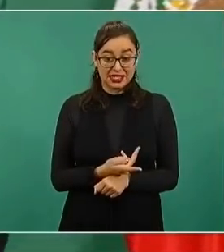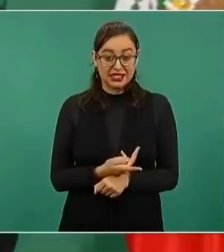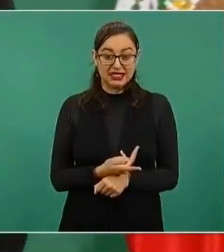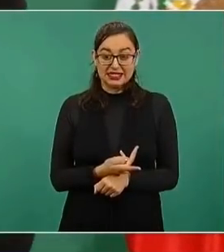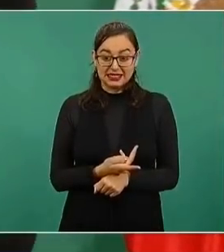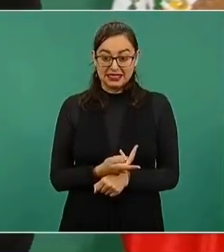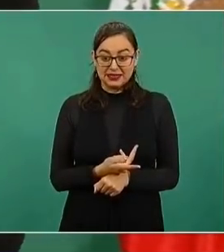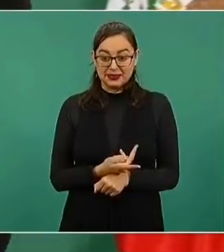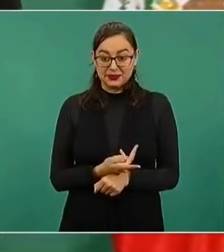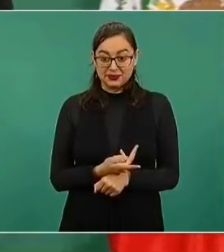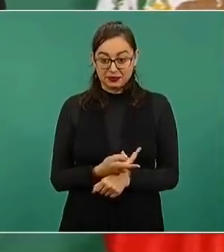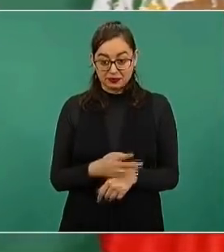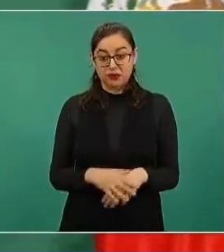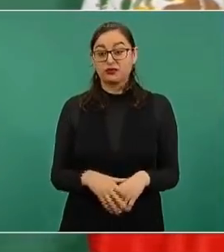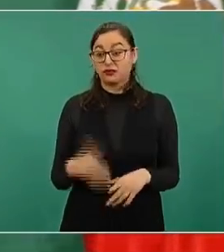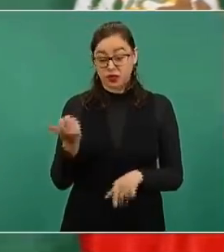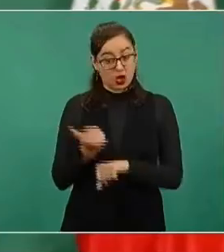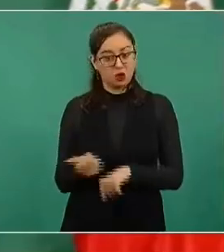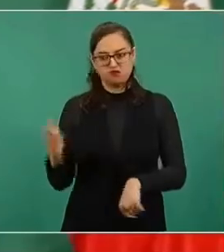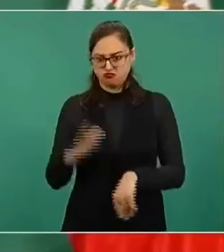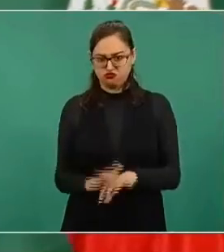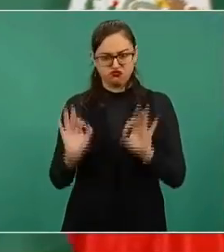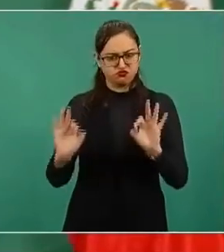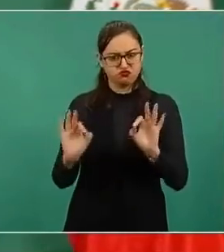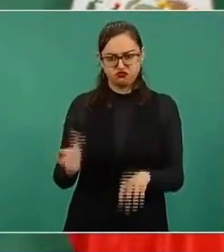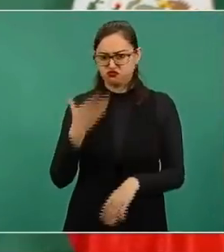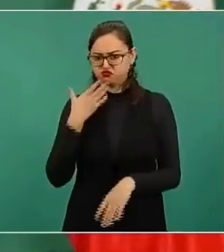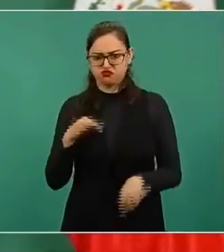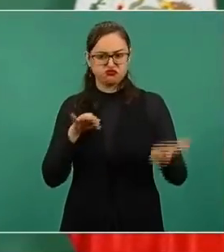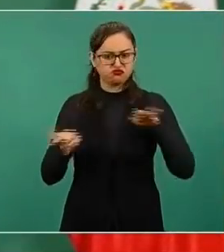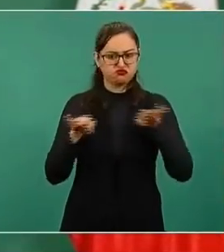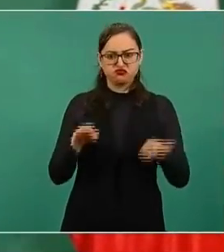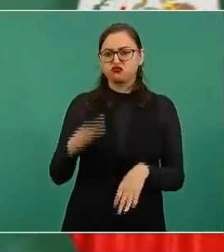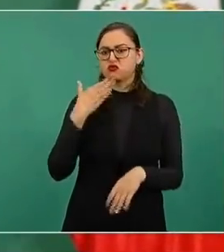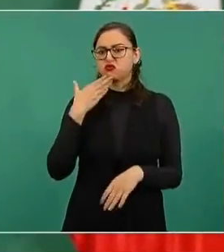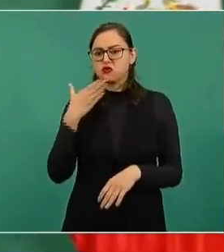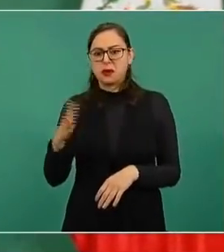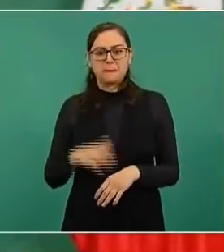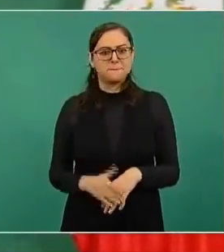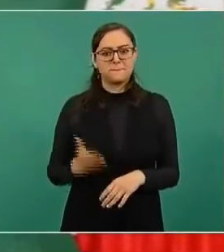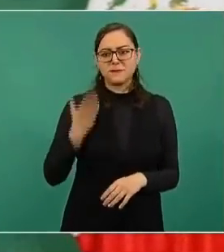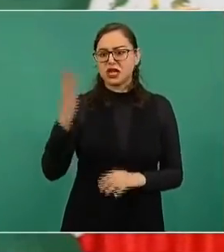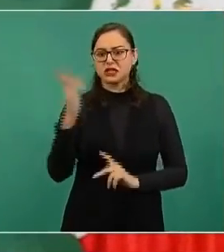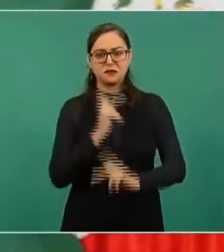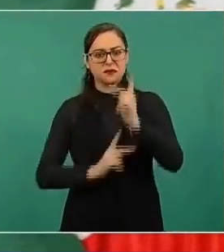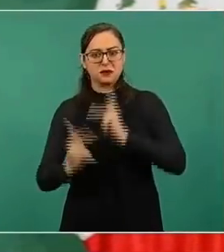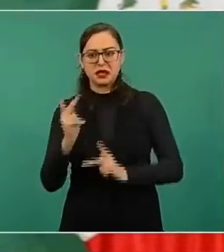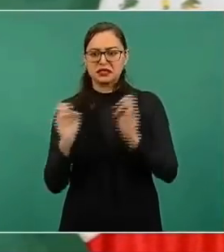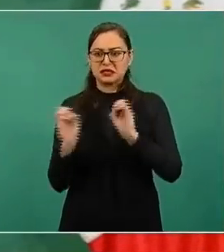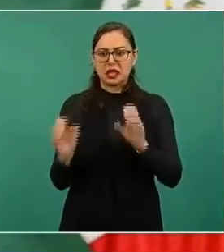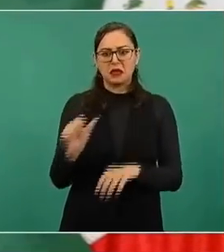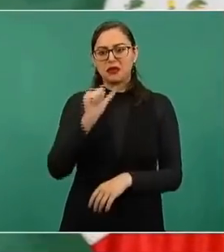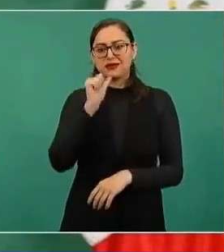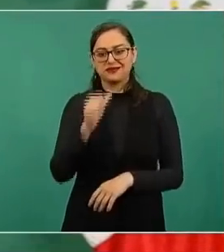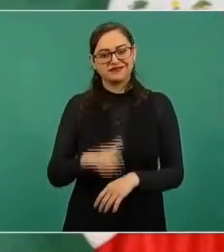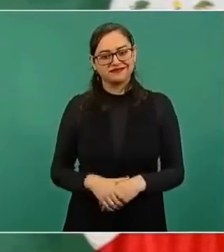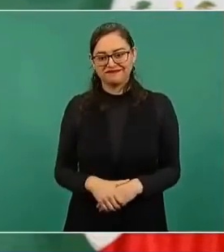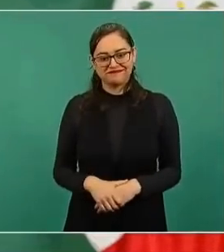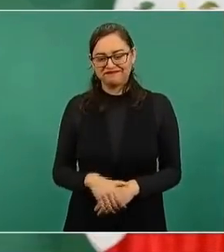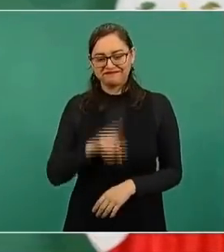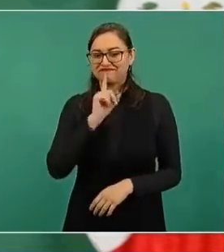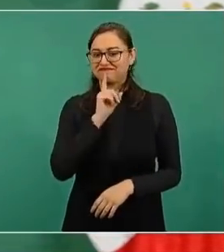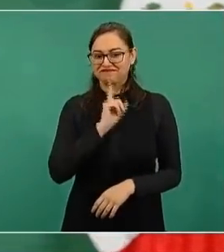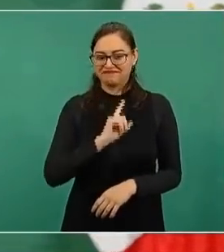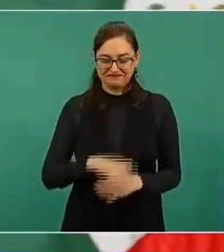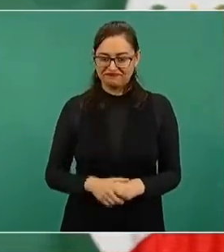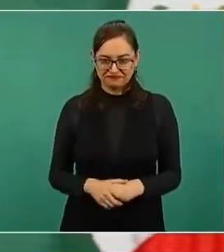fue muy buena la administración y que no se endeudó, pues no es cierto. Fue de los gobiernos que